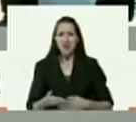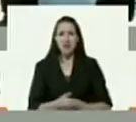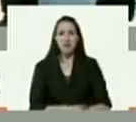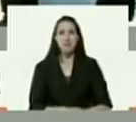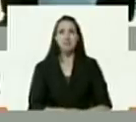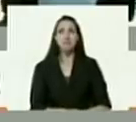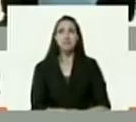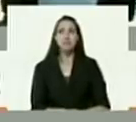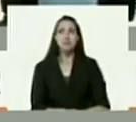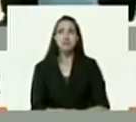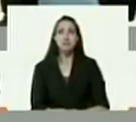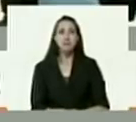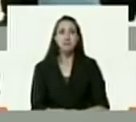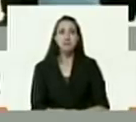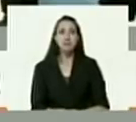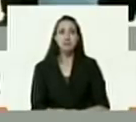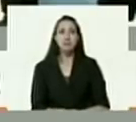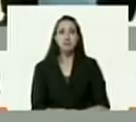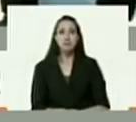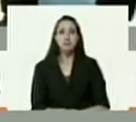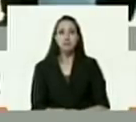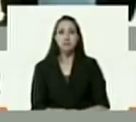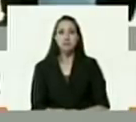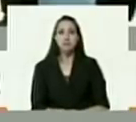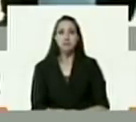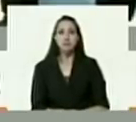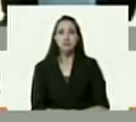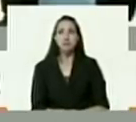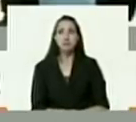A ver, el estatus.